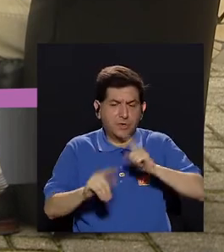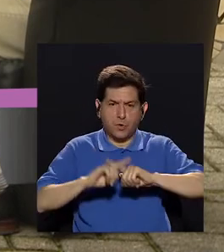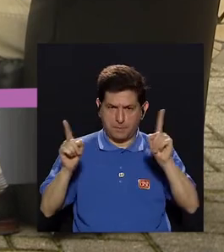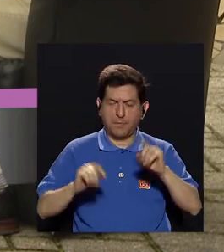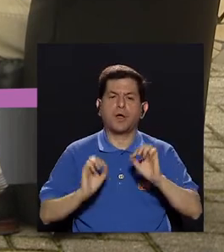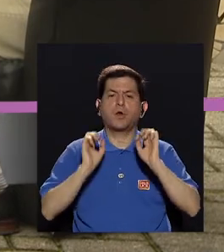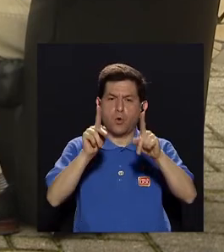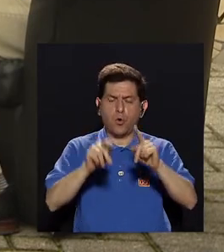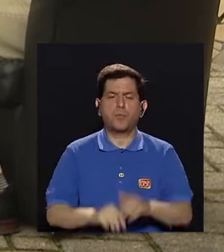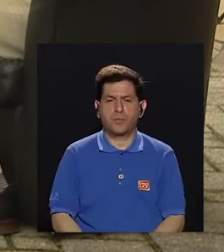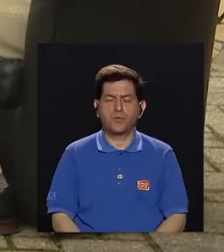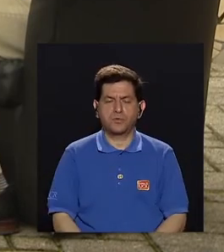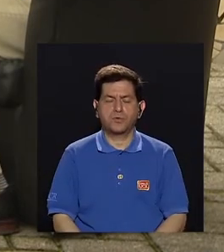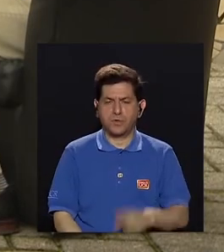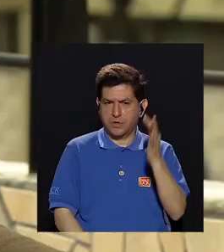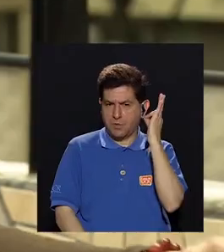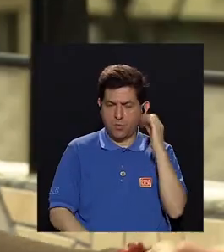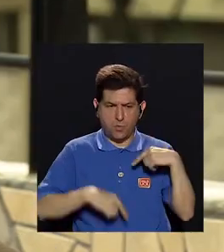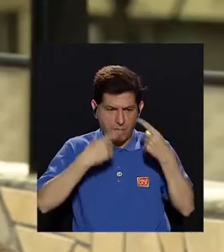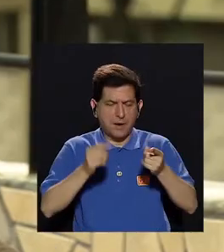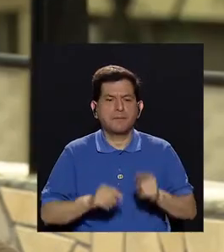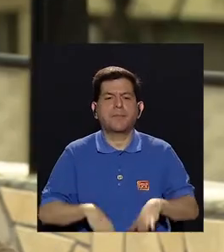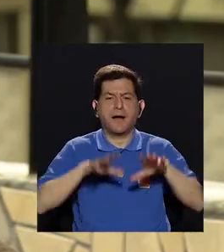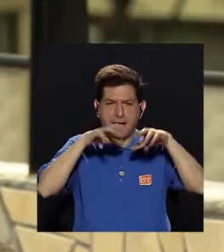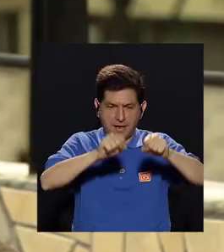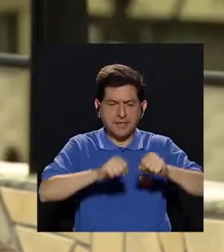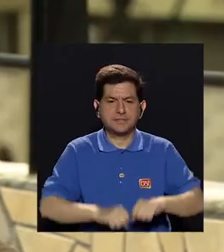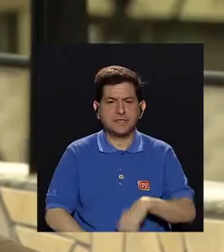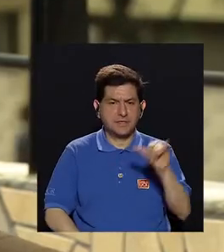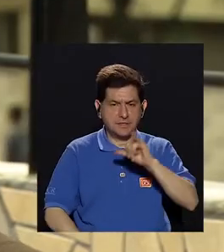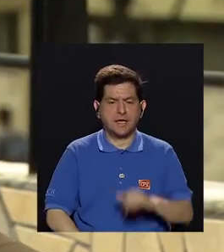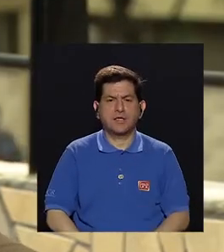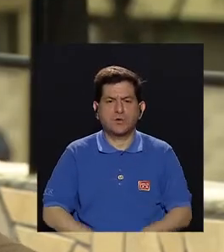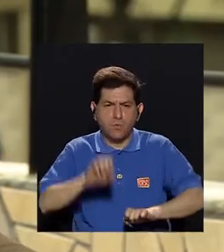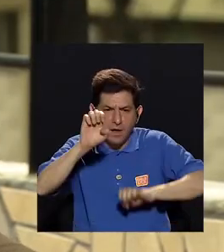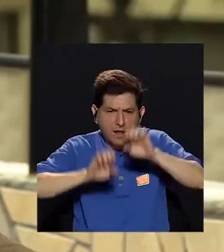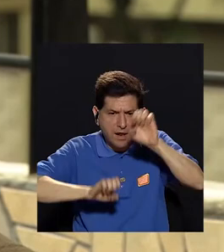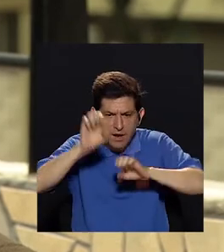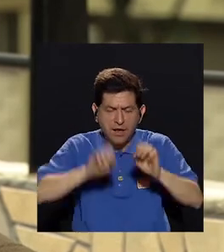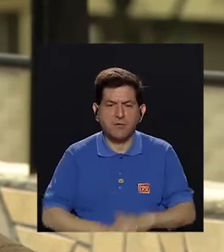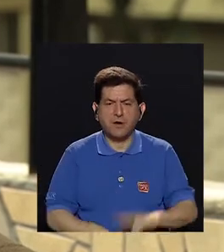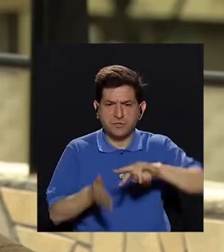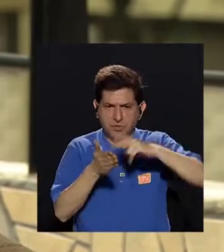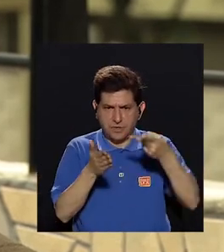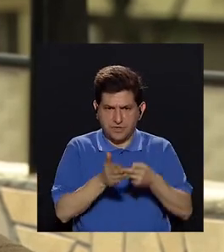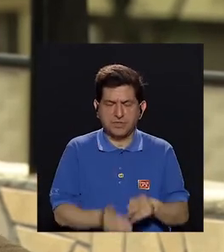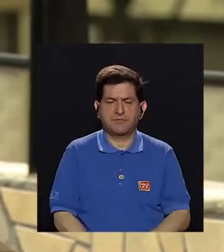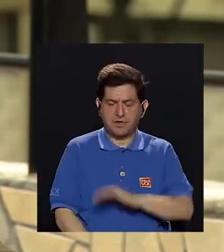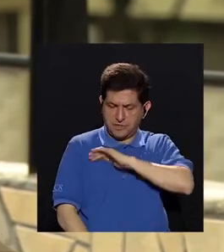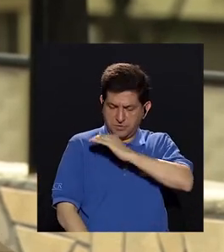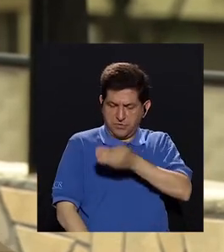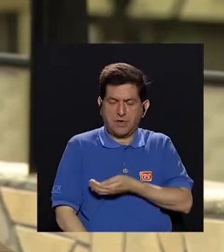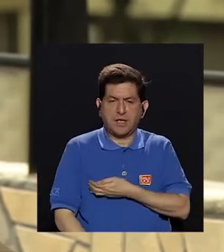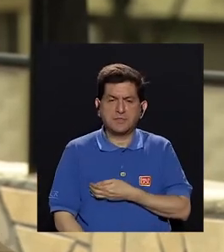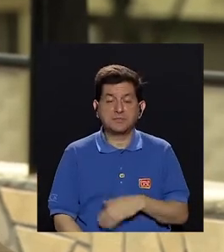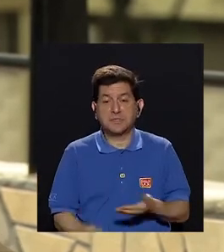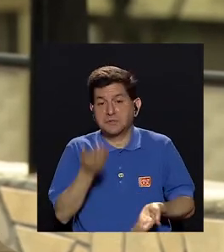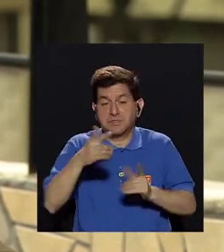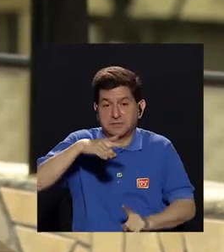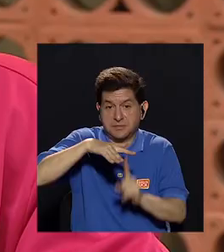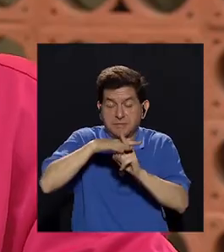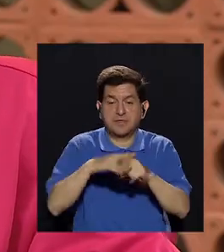mama, pues sí es la oportunidad que tenemos de que la mujer acuda a la cita y poderle hacer también la valoración en lo que tiene que ver con las glándulas